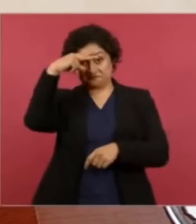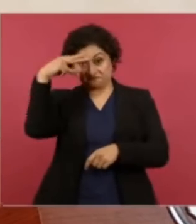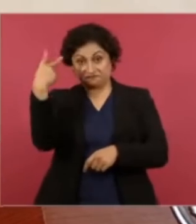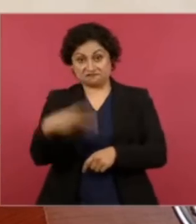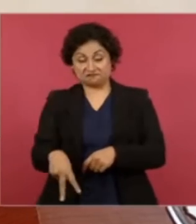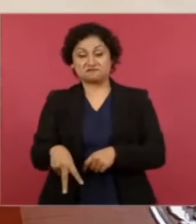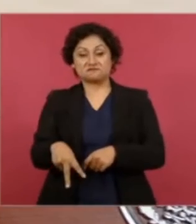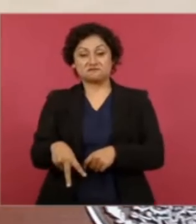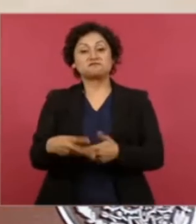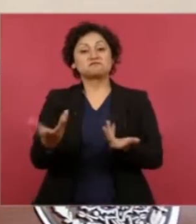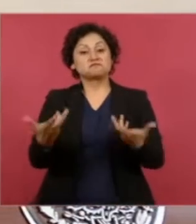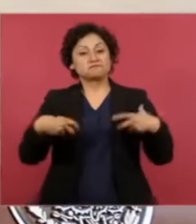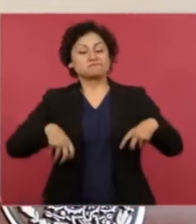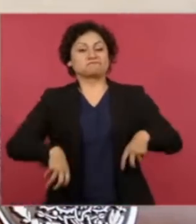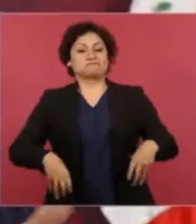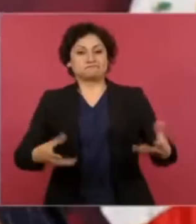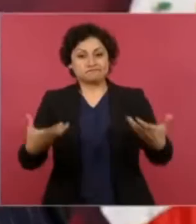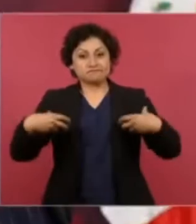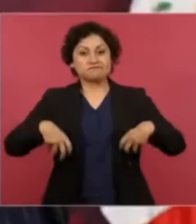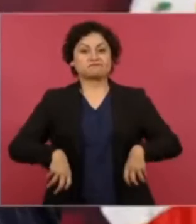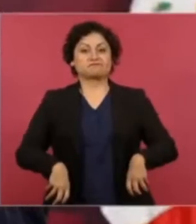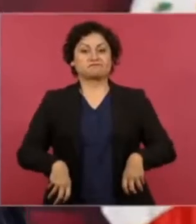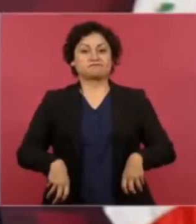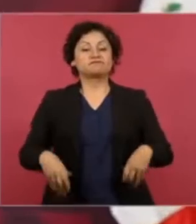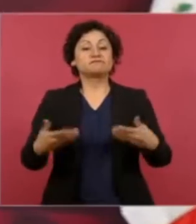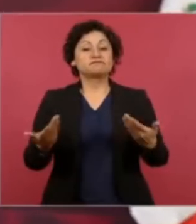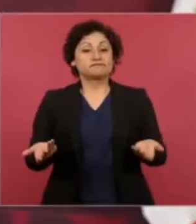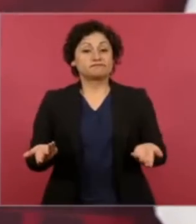ido a proteger